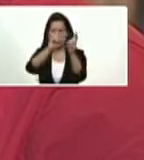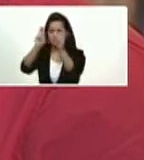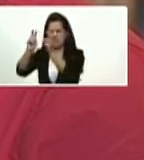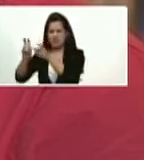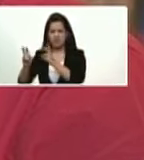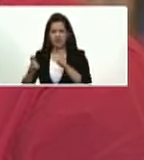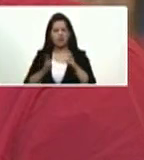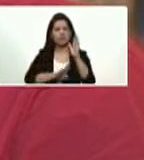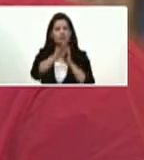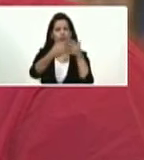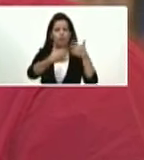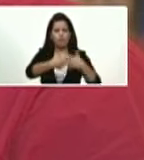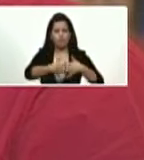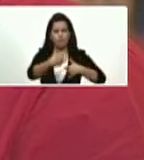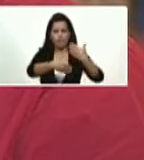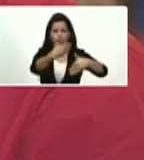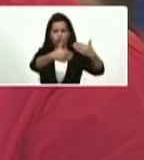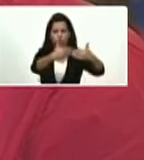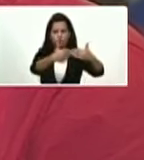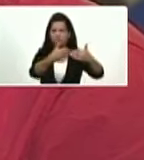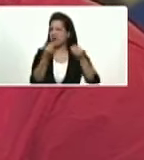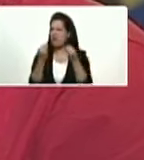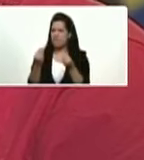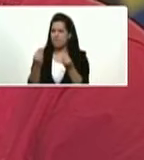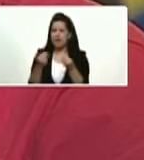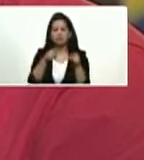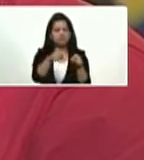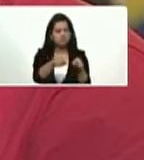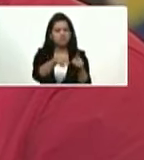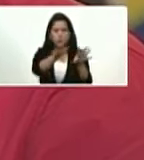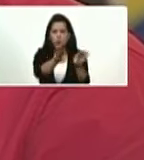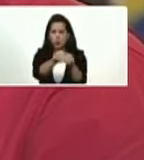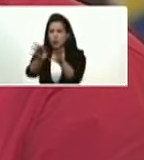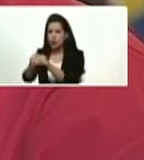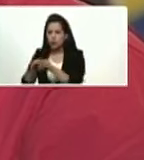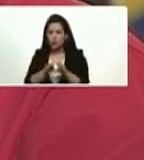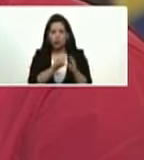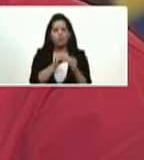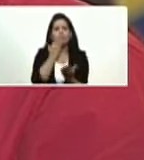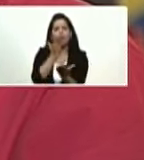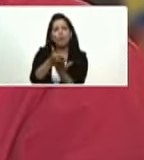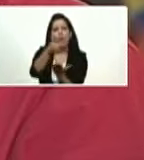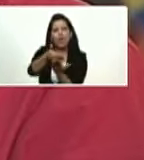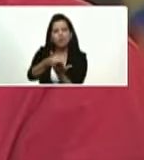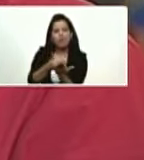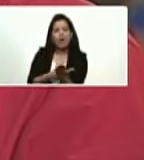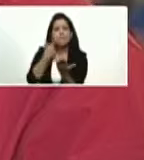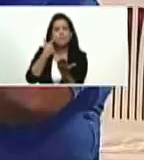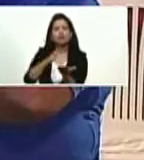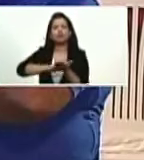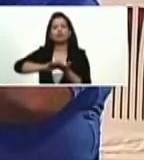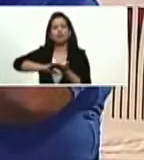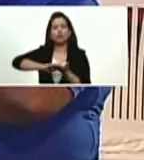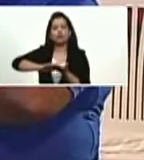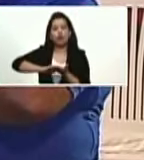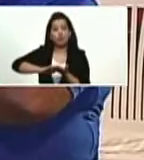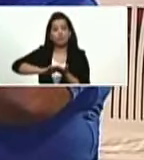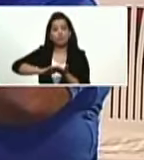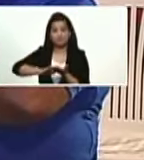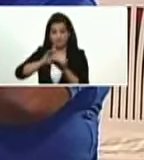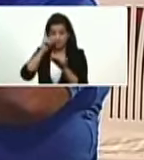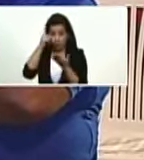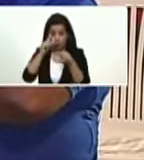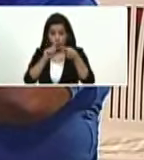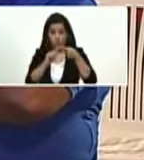soluciones a los problemas de producción y distribución de bienes y servicios, romper los mecanismos perversos del rentismo